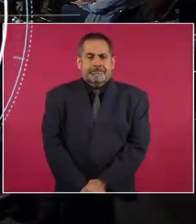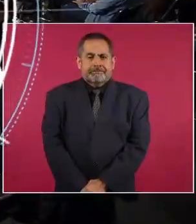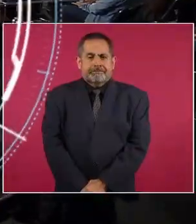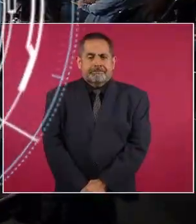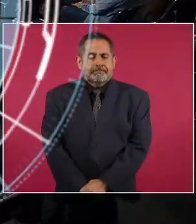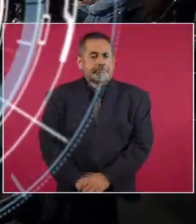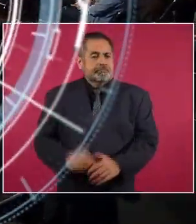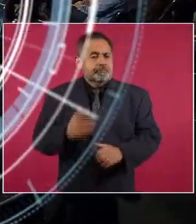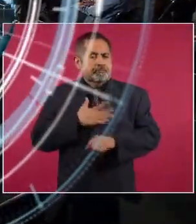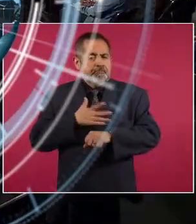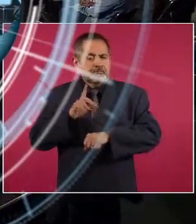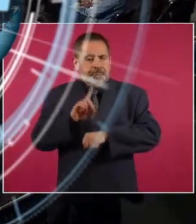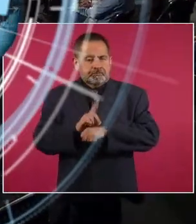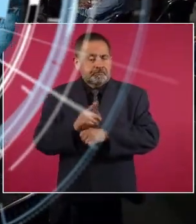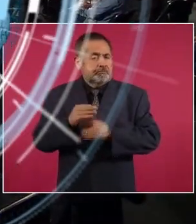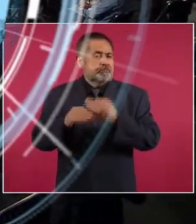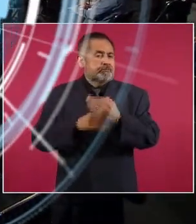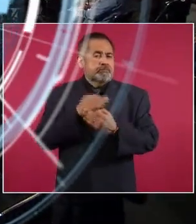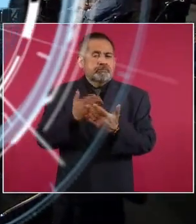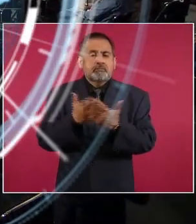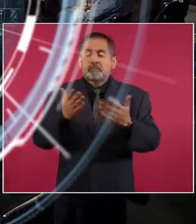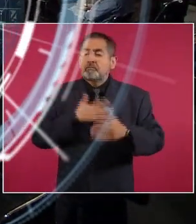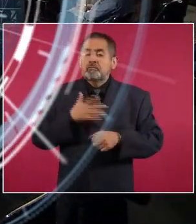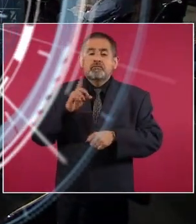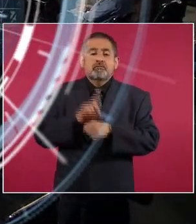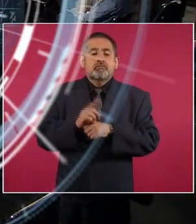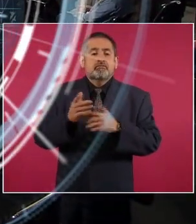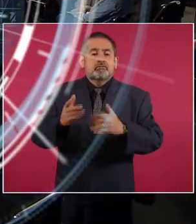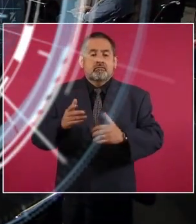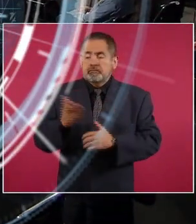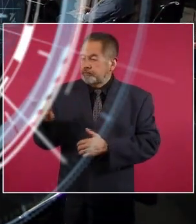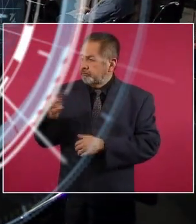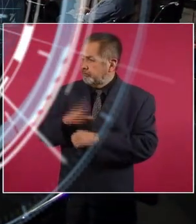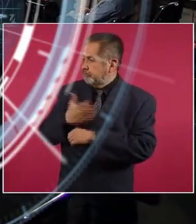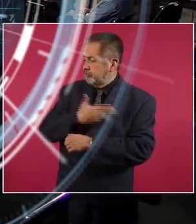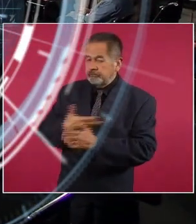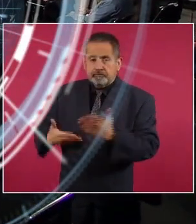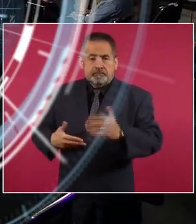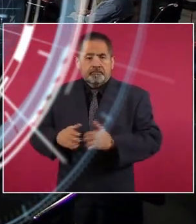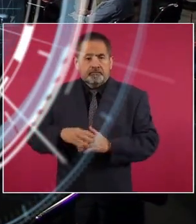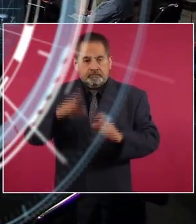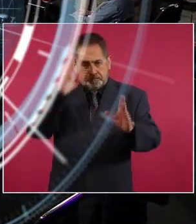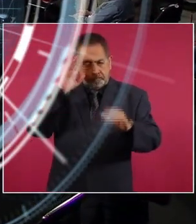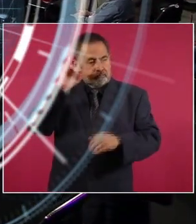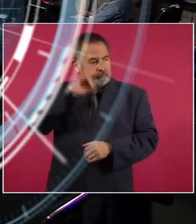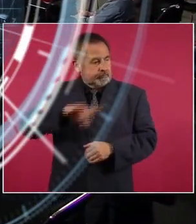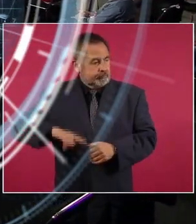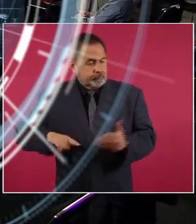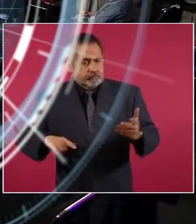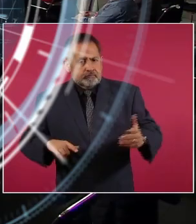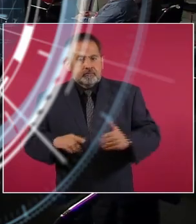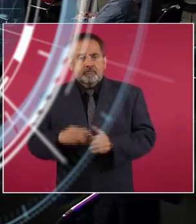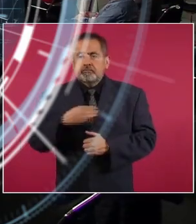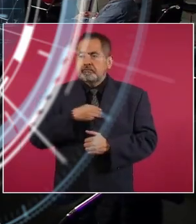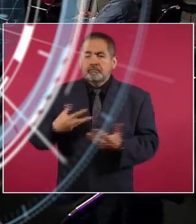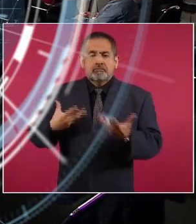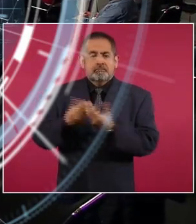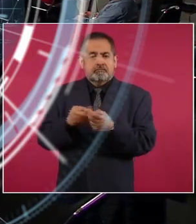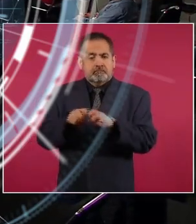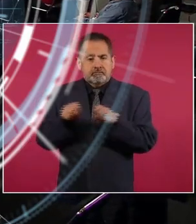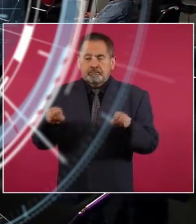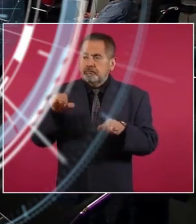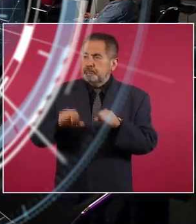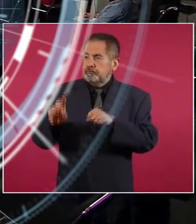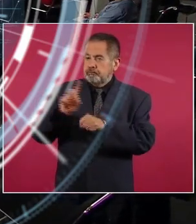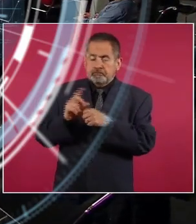Muy buenos días a todas, a todos. Muy buenos días, con el permiso, señor presidente. Saludo a la jefa de gobierno, a los integrantes del gabinete que nos acompañan el